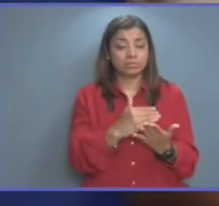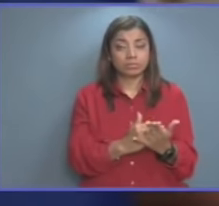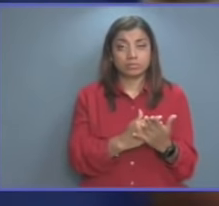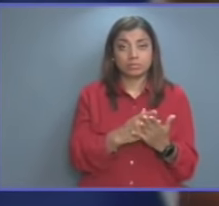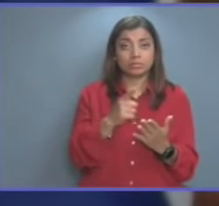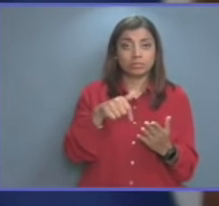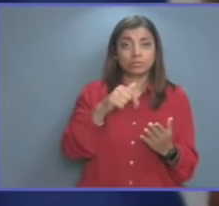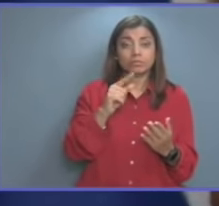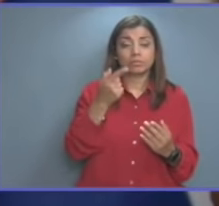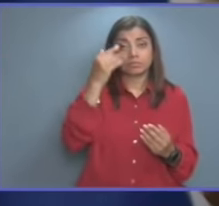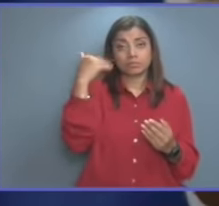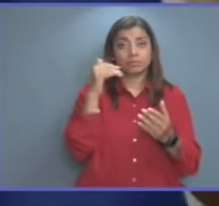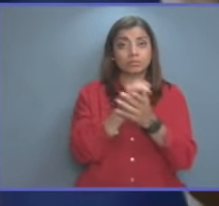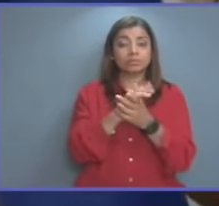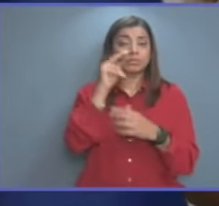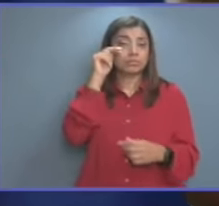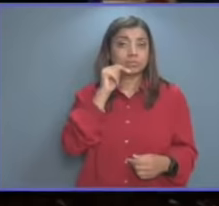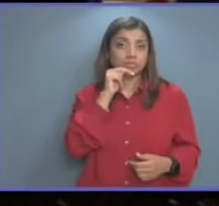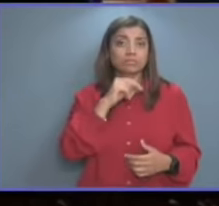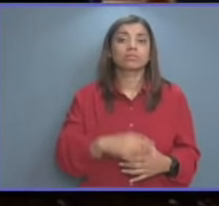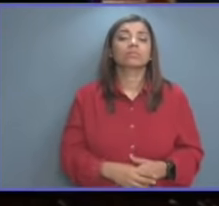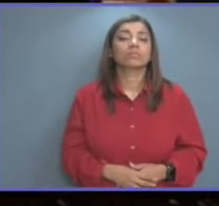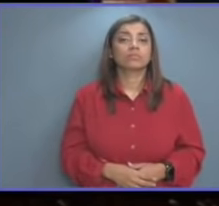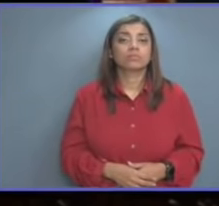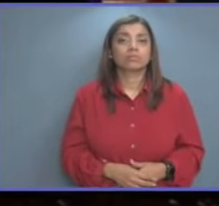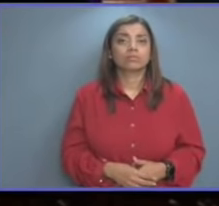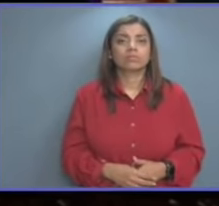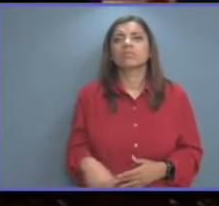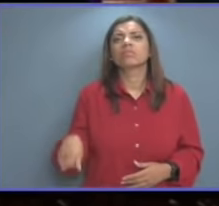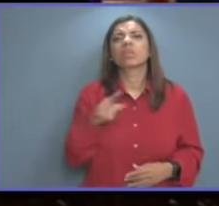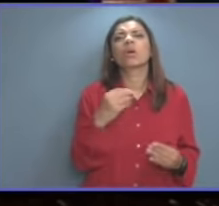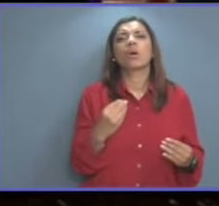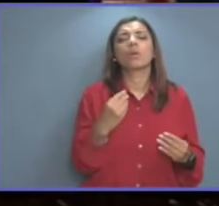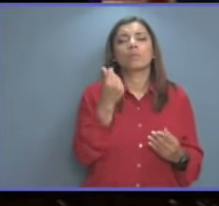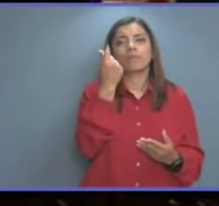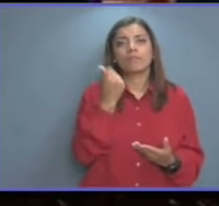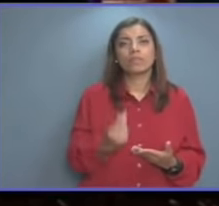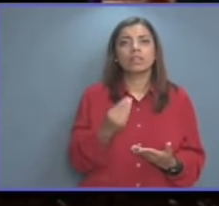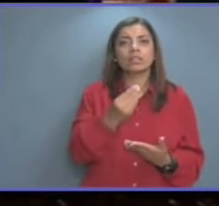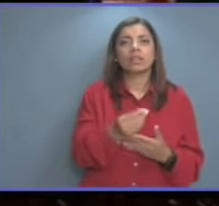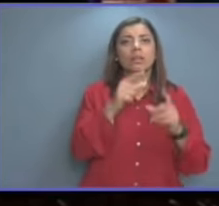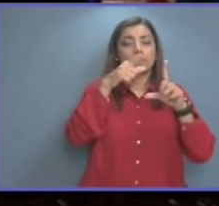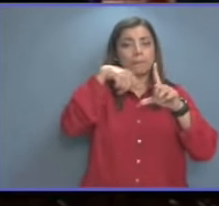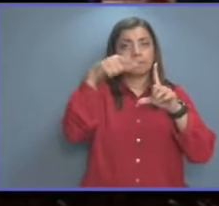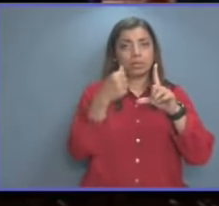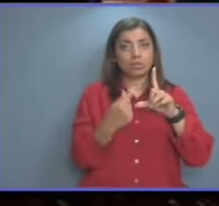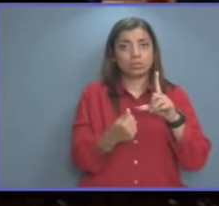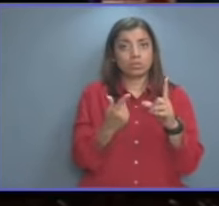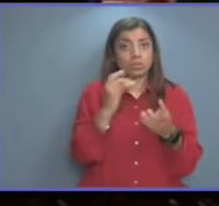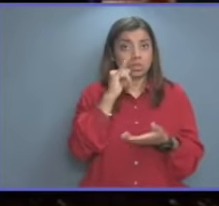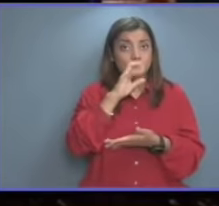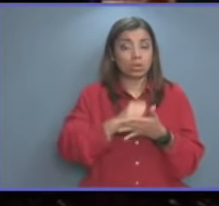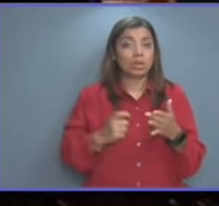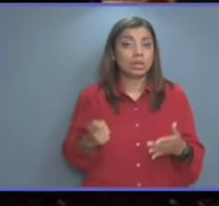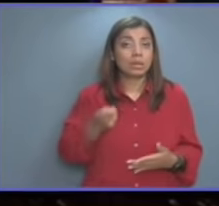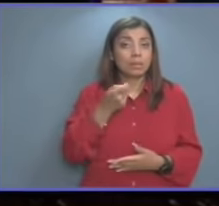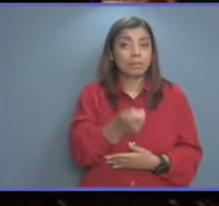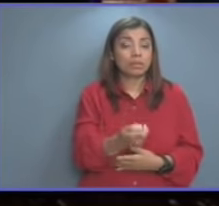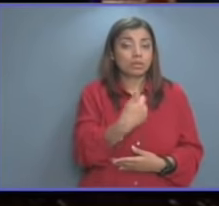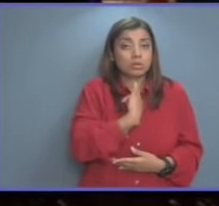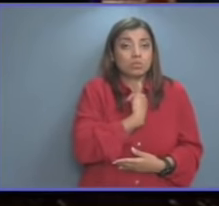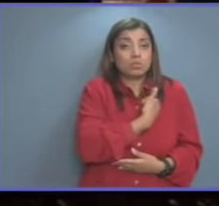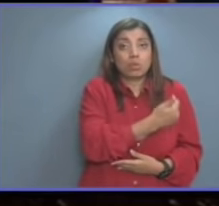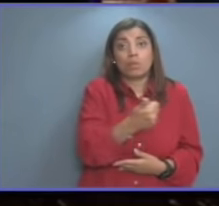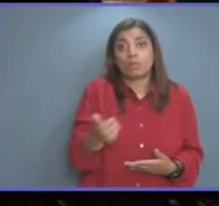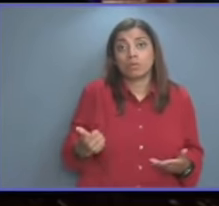dama de la república gabriela de bukele cómo se va a financiar el presupuesto con impuestos propios